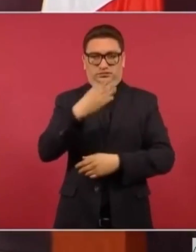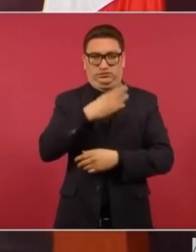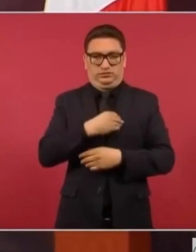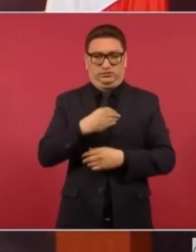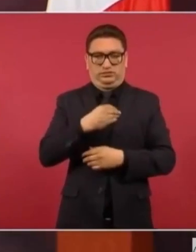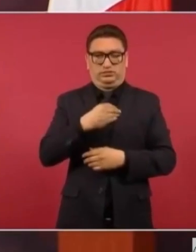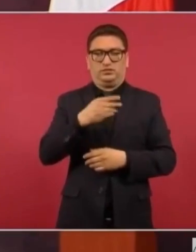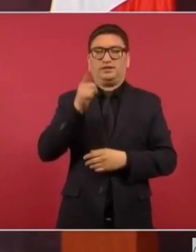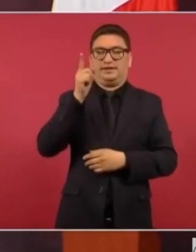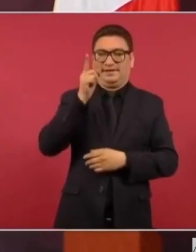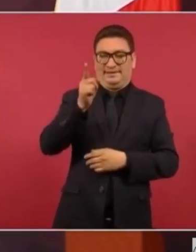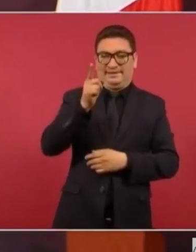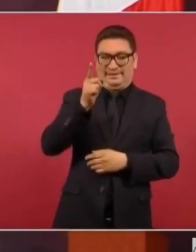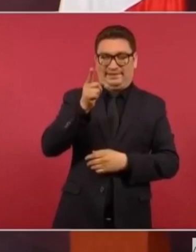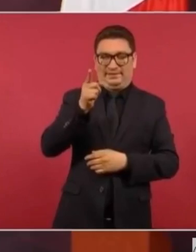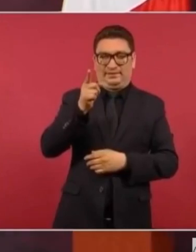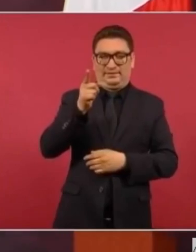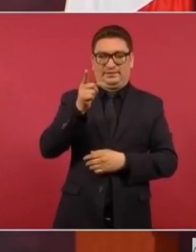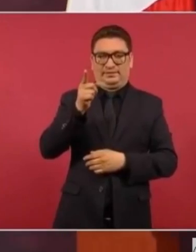y él es uno de los